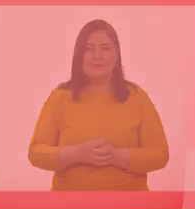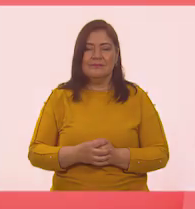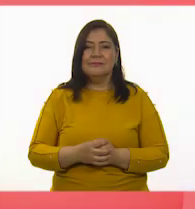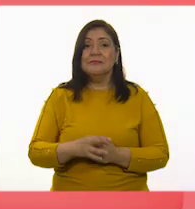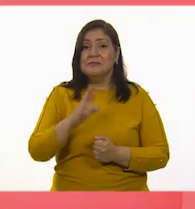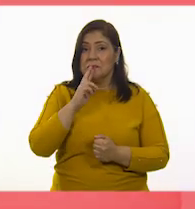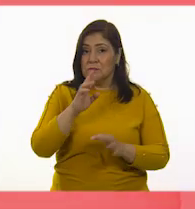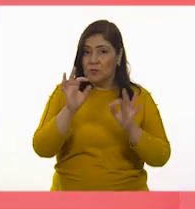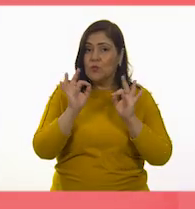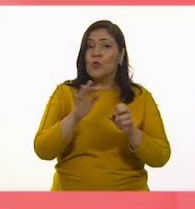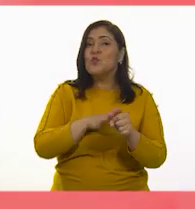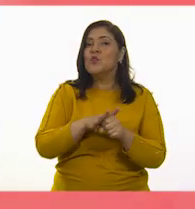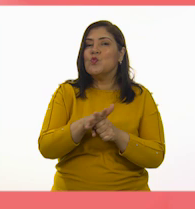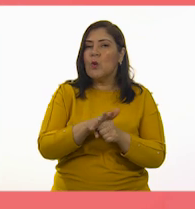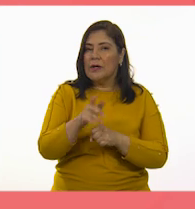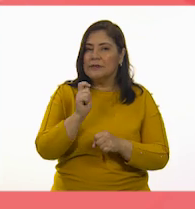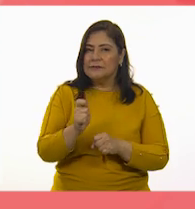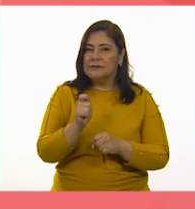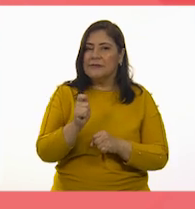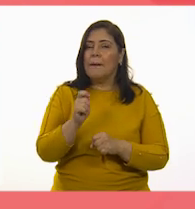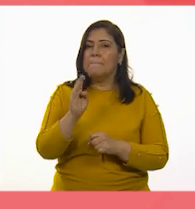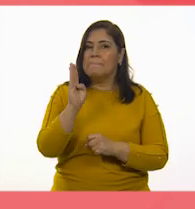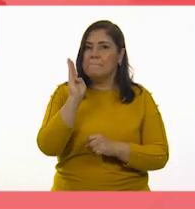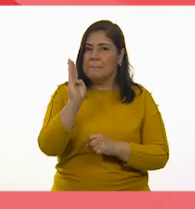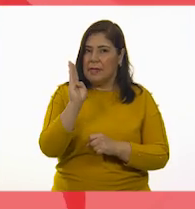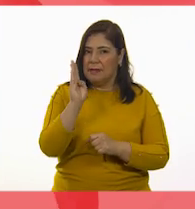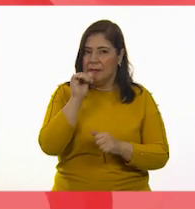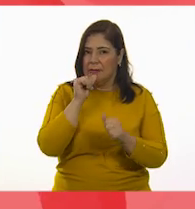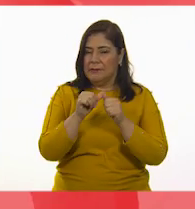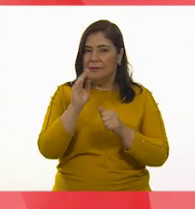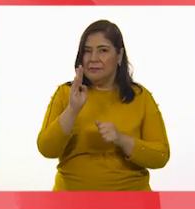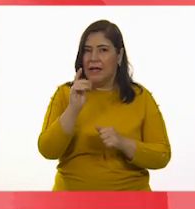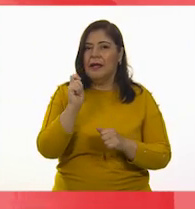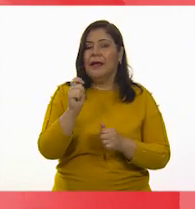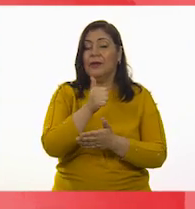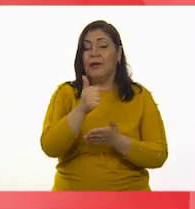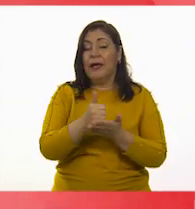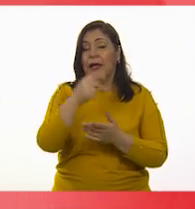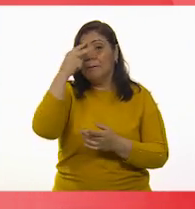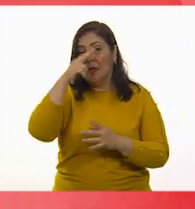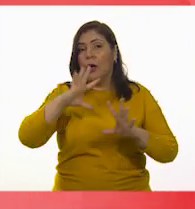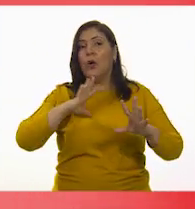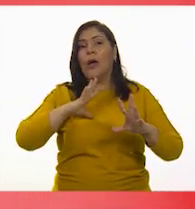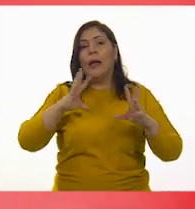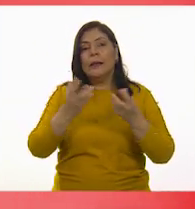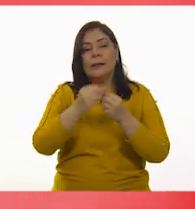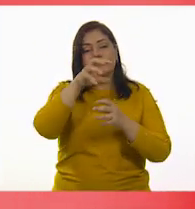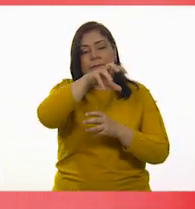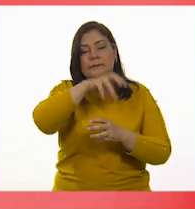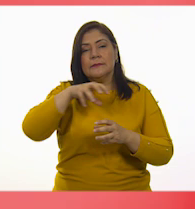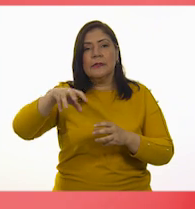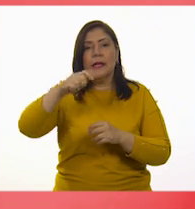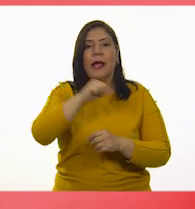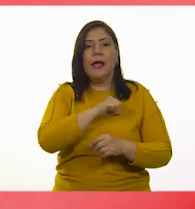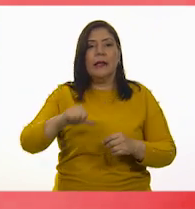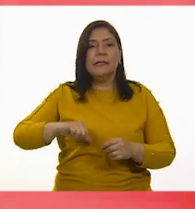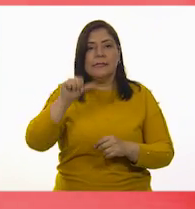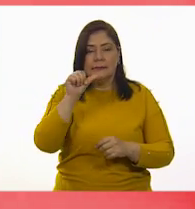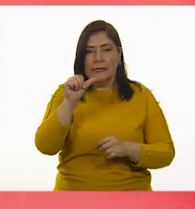La respuesta correcta es B. La Ciudad de México se compone de 16 alcaldías: Álvaro